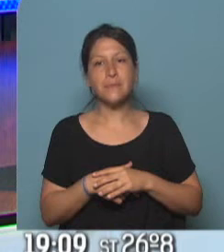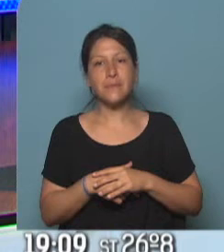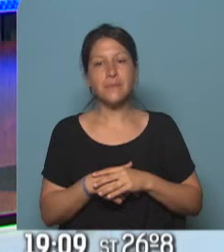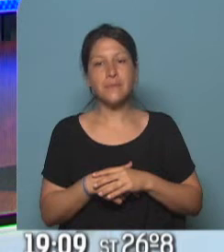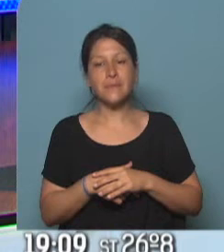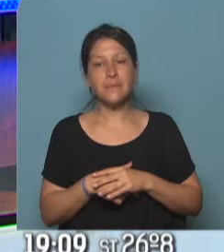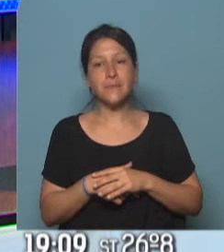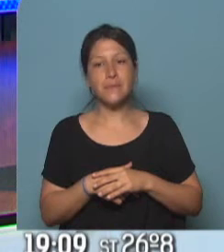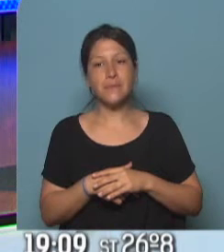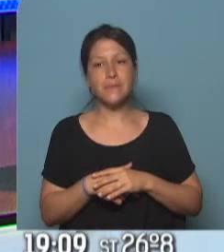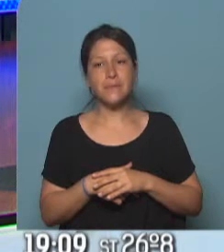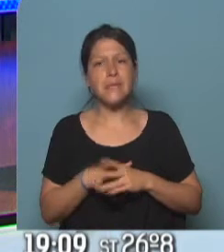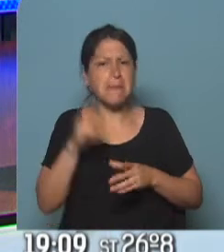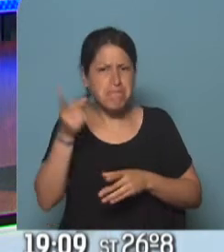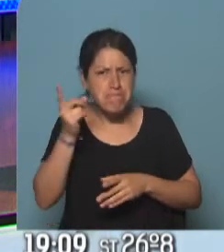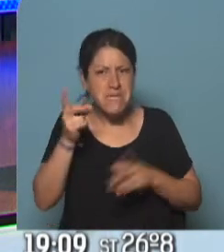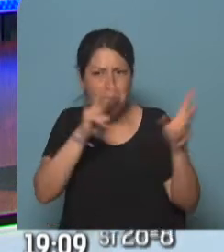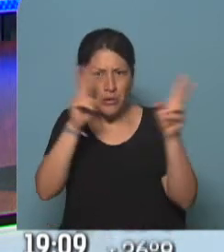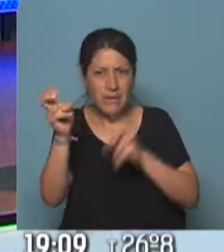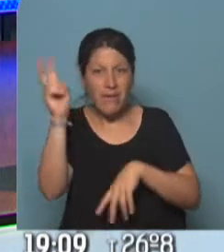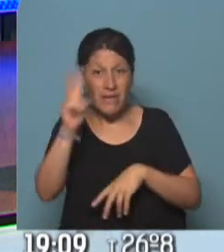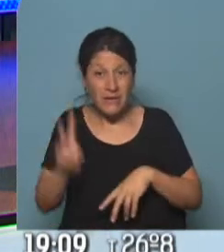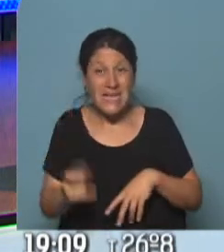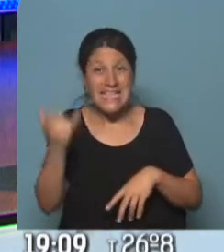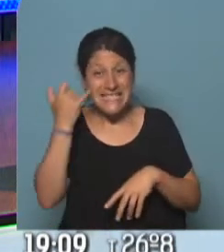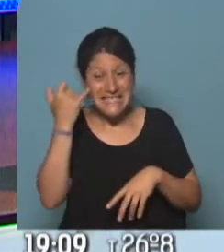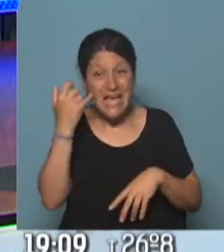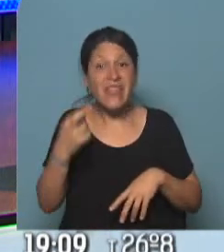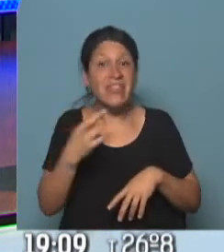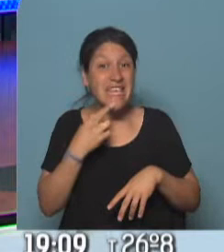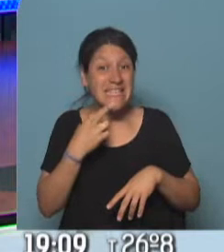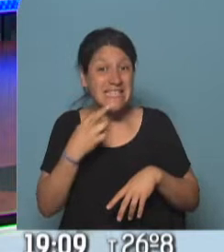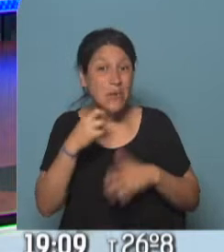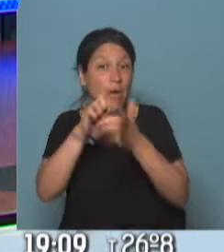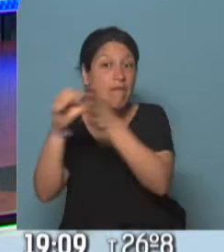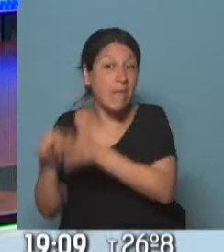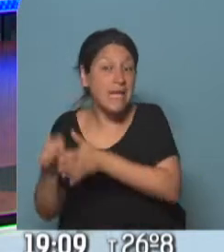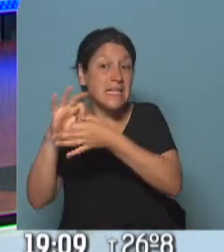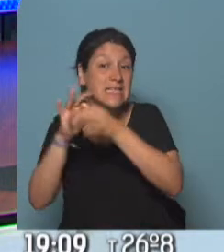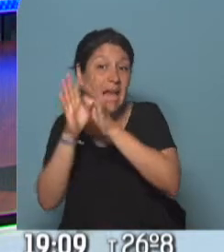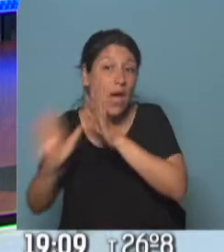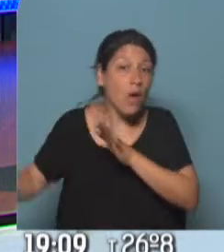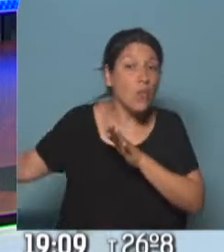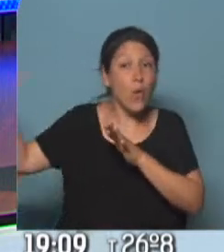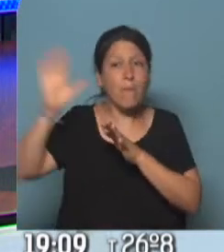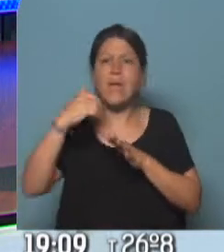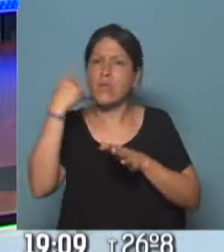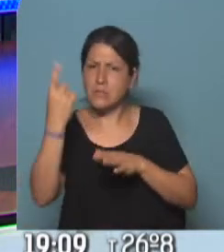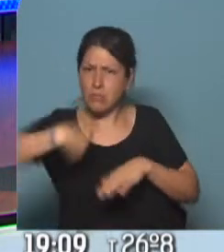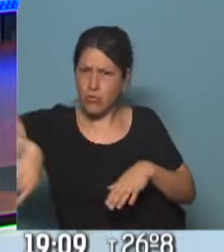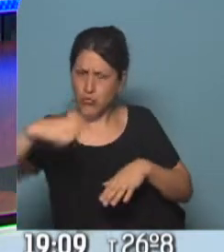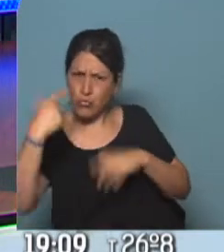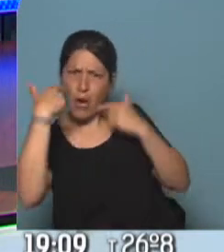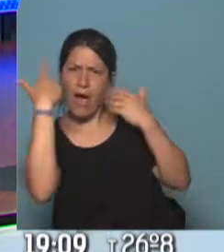mientras tanto ya propósito de la situación en venezuela ya son 19 los países europeos que han reconocido a juan guaidó como presidente